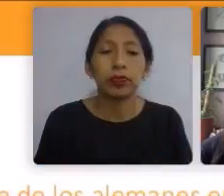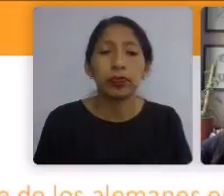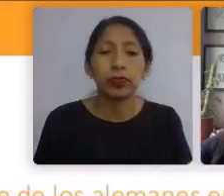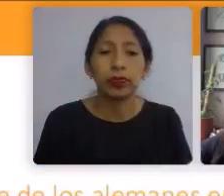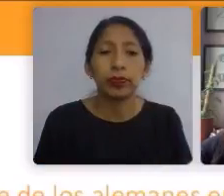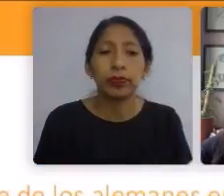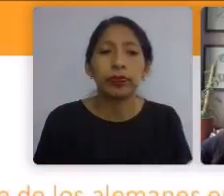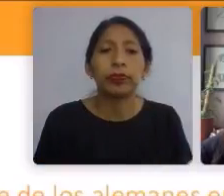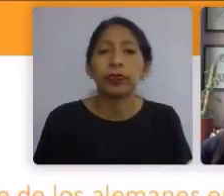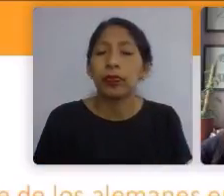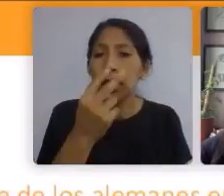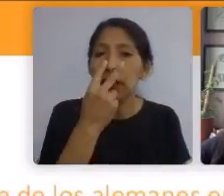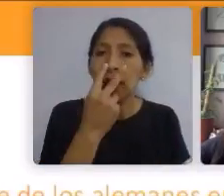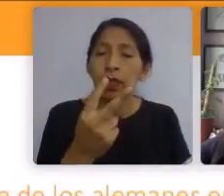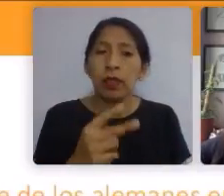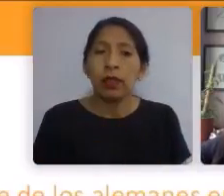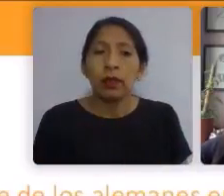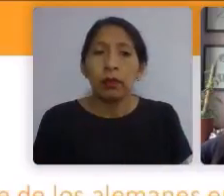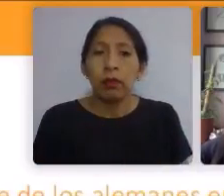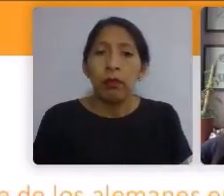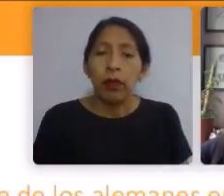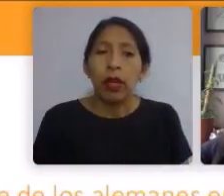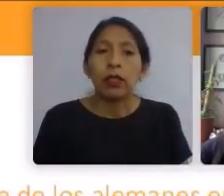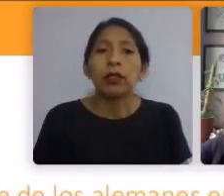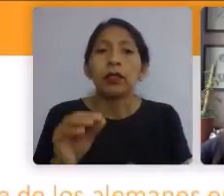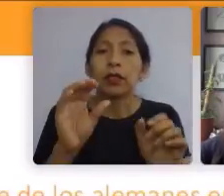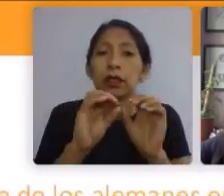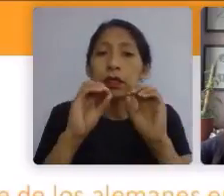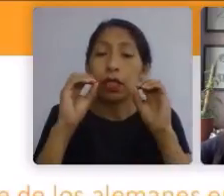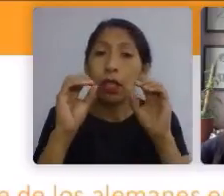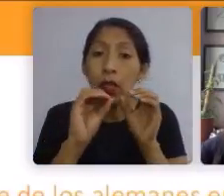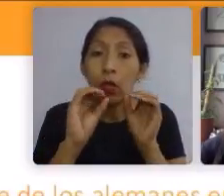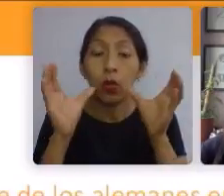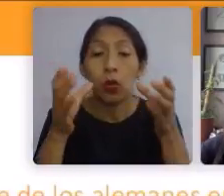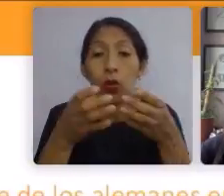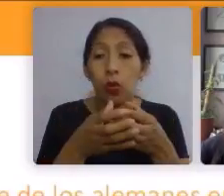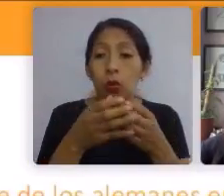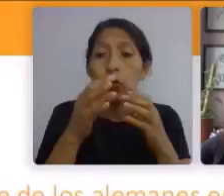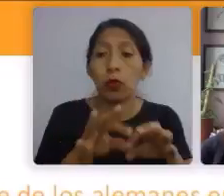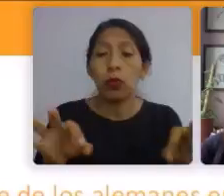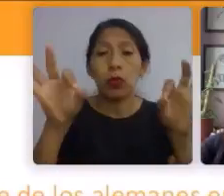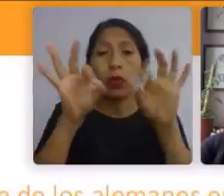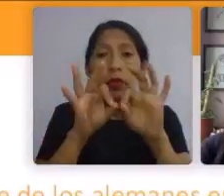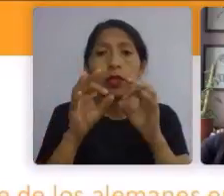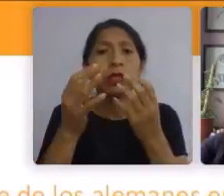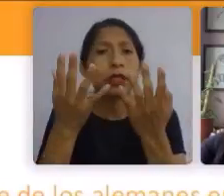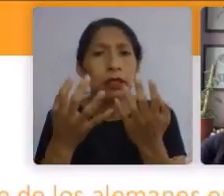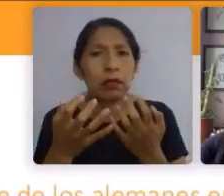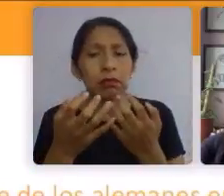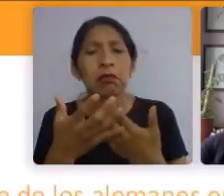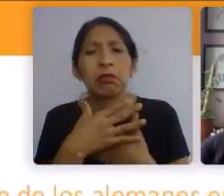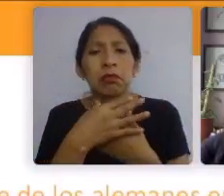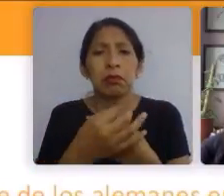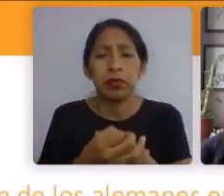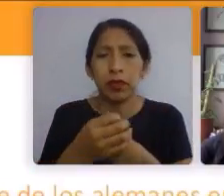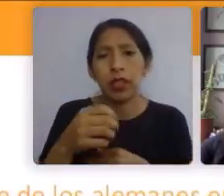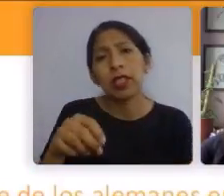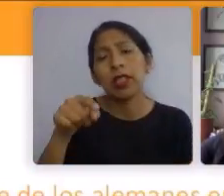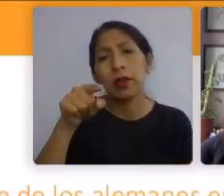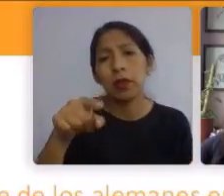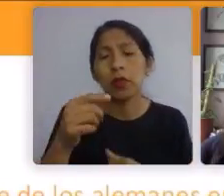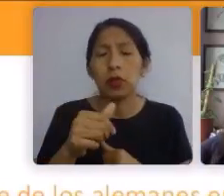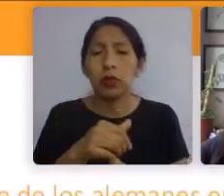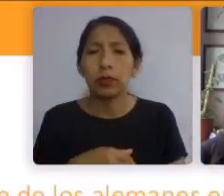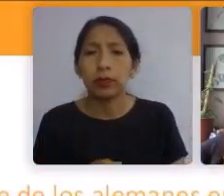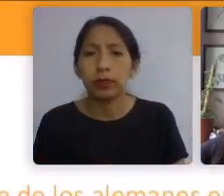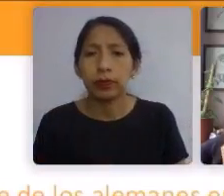Entonces, vimos en este caso que hay un grupo muy importante de personas que estarían interesados a viajar en los próximos meses,